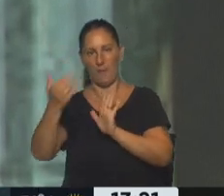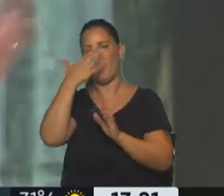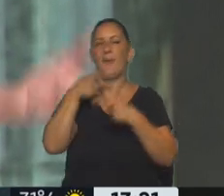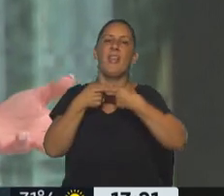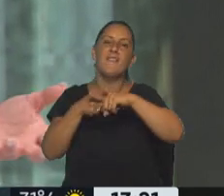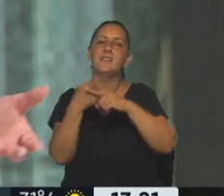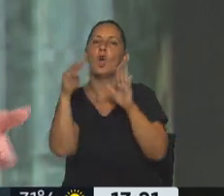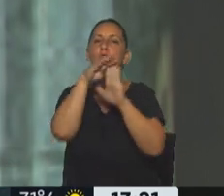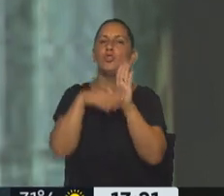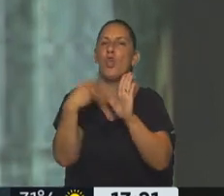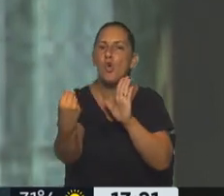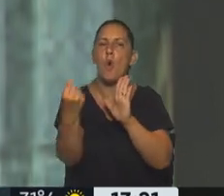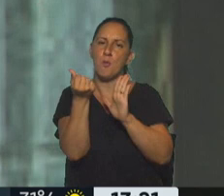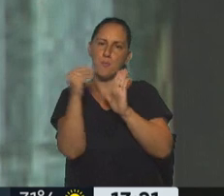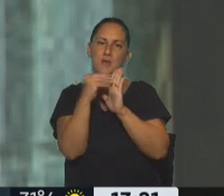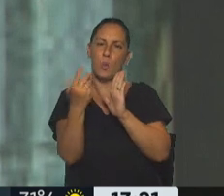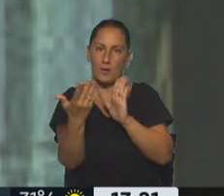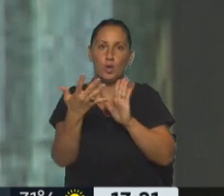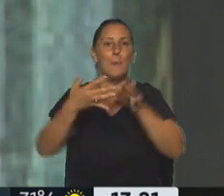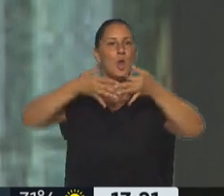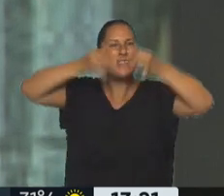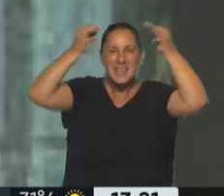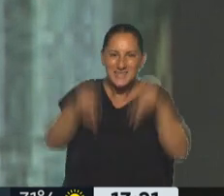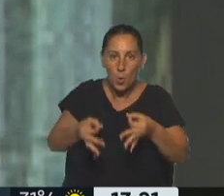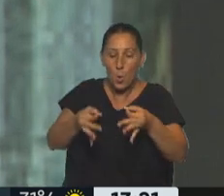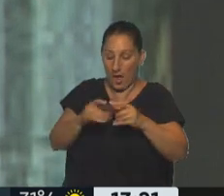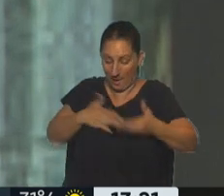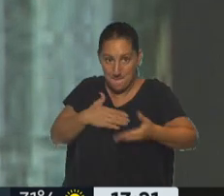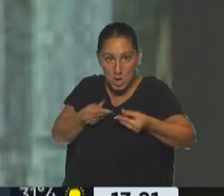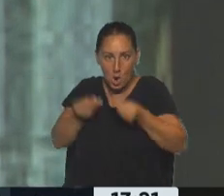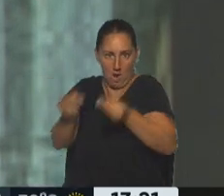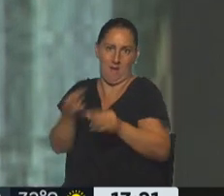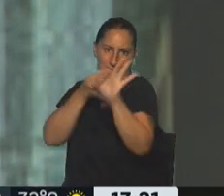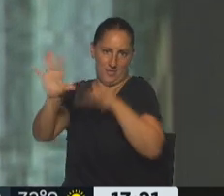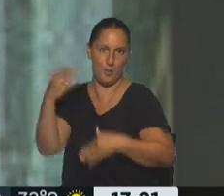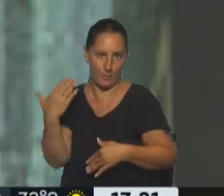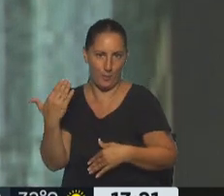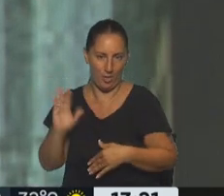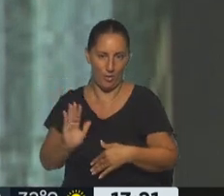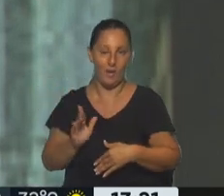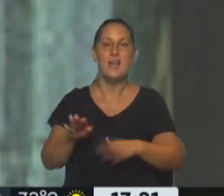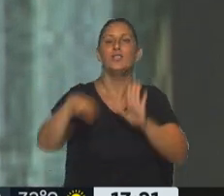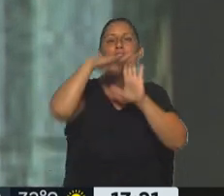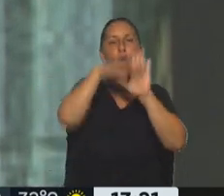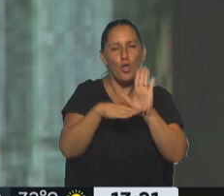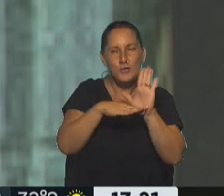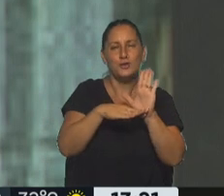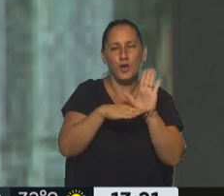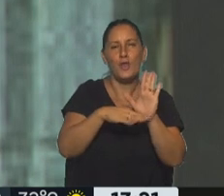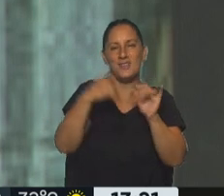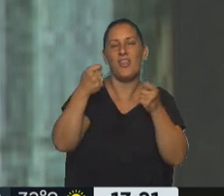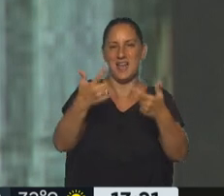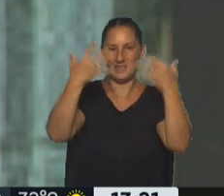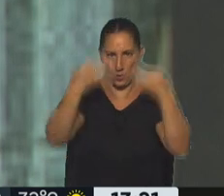está en discusión las condiciones Pero tenés venta segura del título es decir hay condiciones que claramente están asegurando que